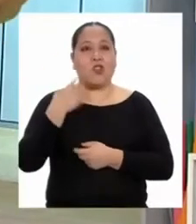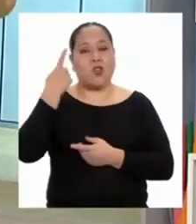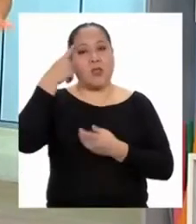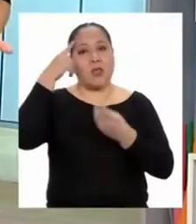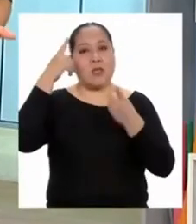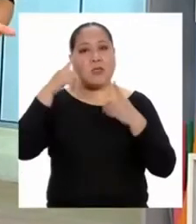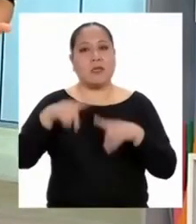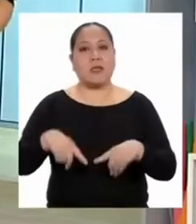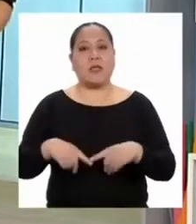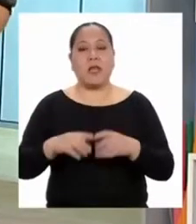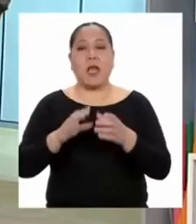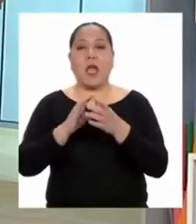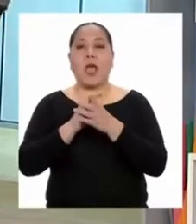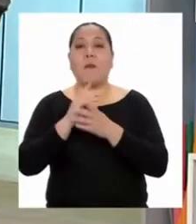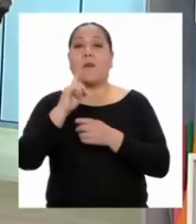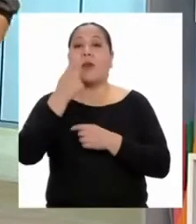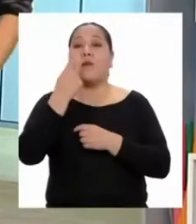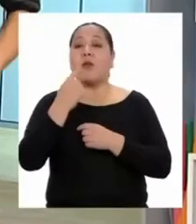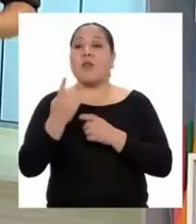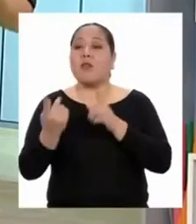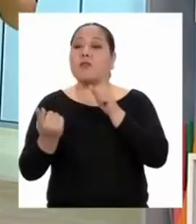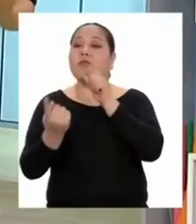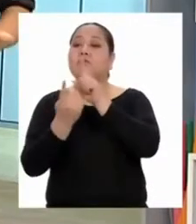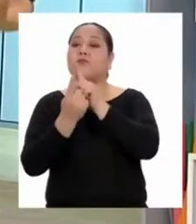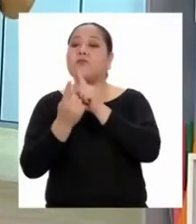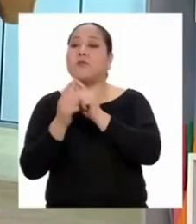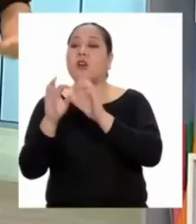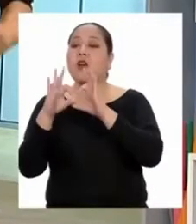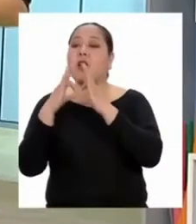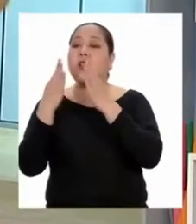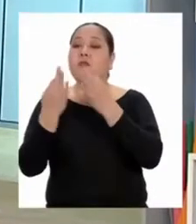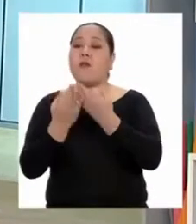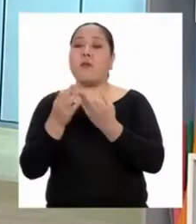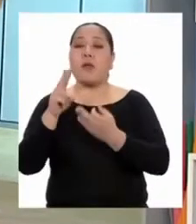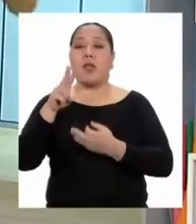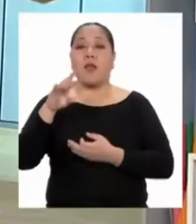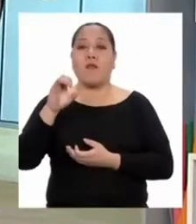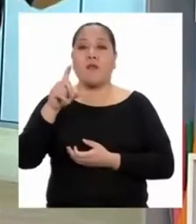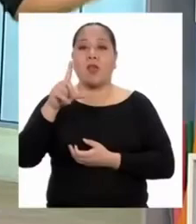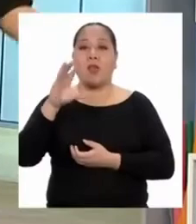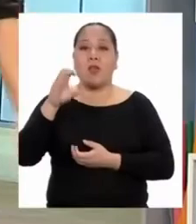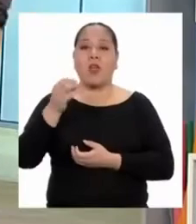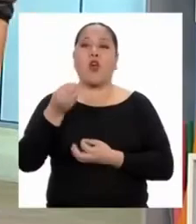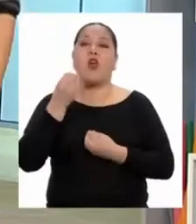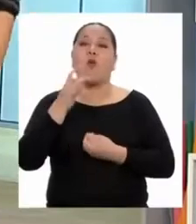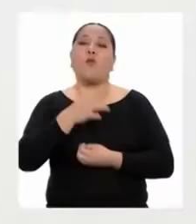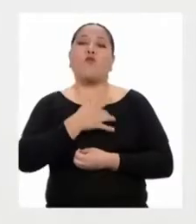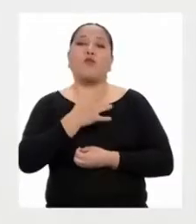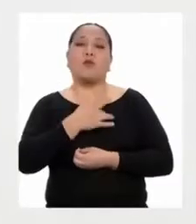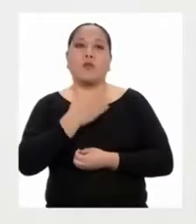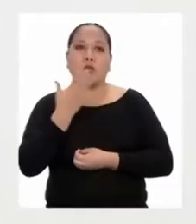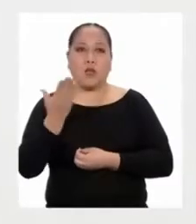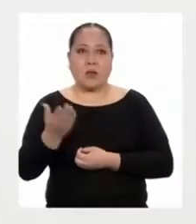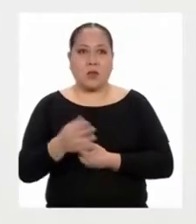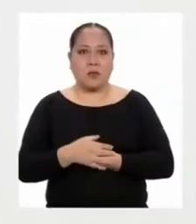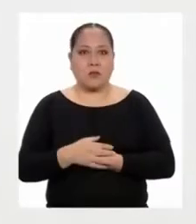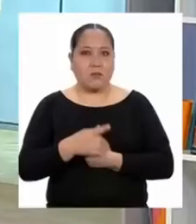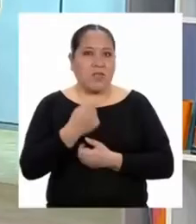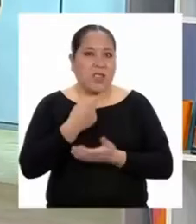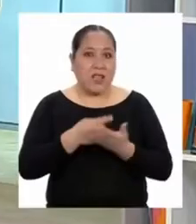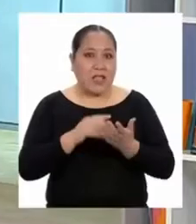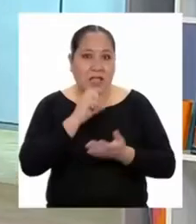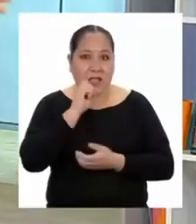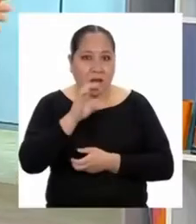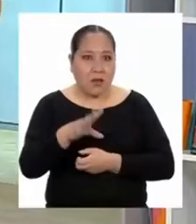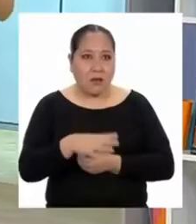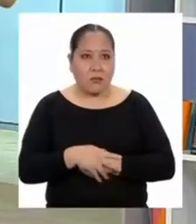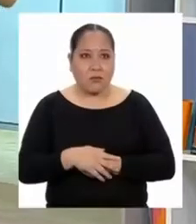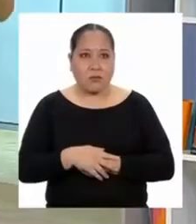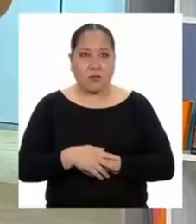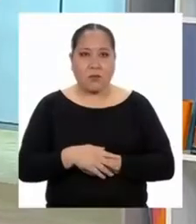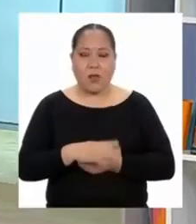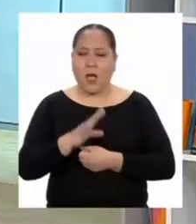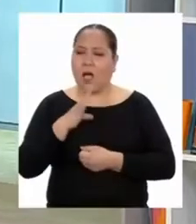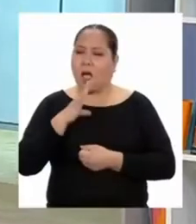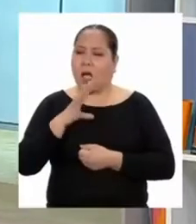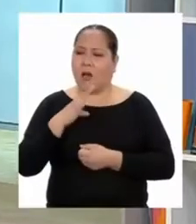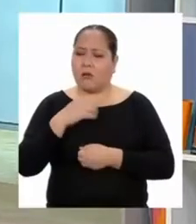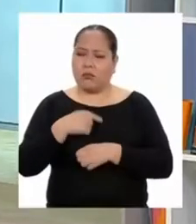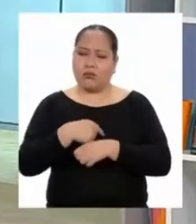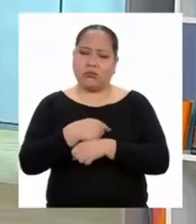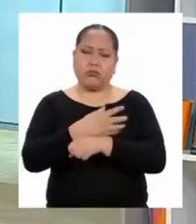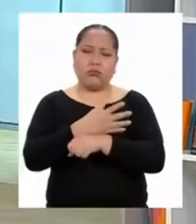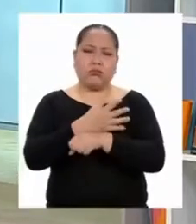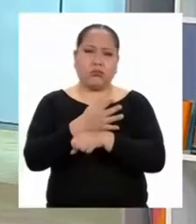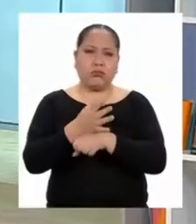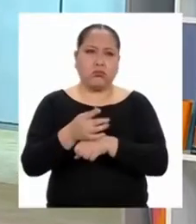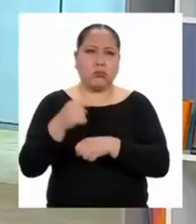con la familia Vilca. Quería saber cómo se estaban sintiendo después de todo lo que pasó. ¿Qué te dijeron? Hablamos un buen